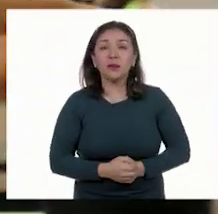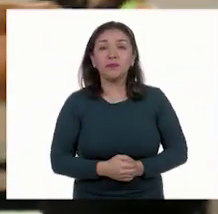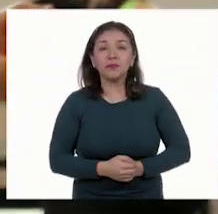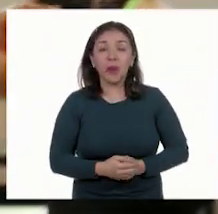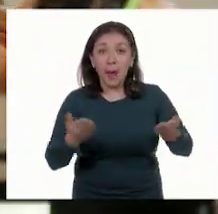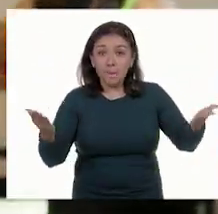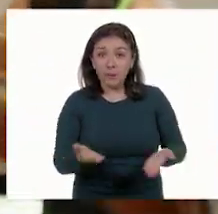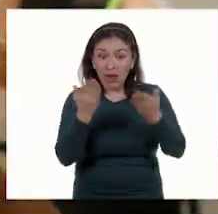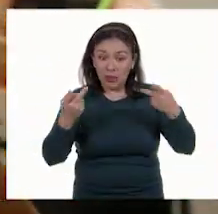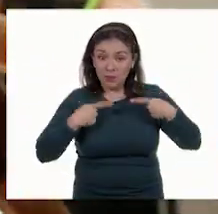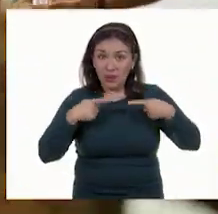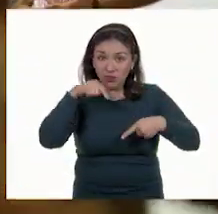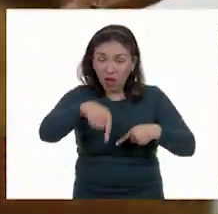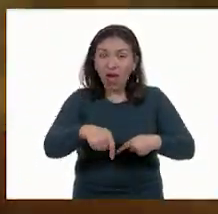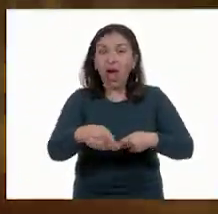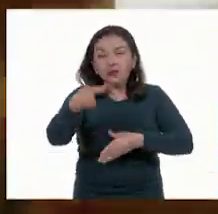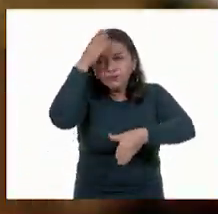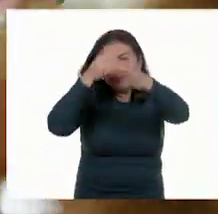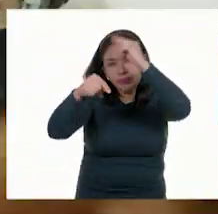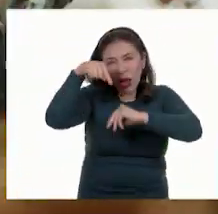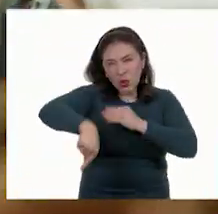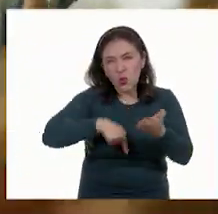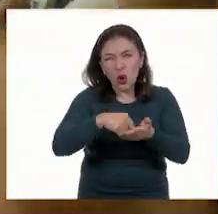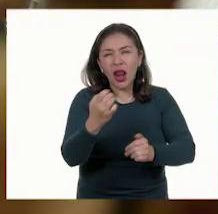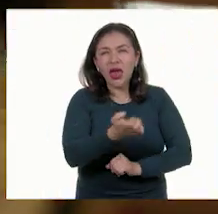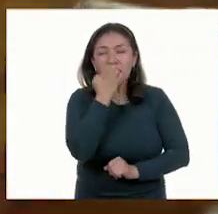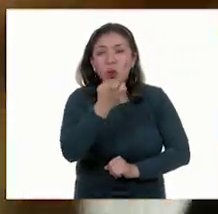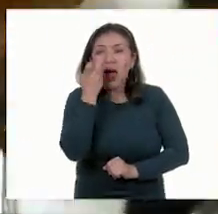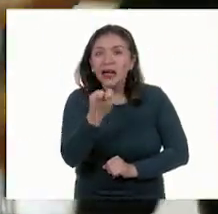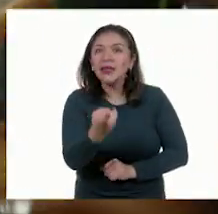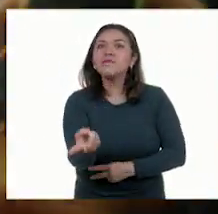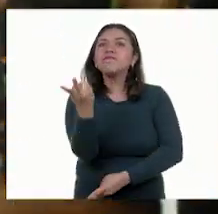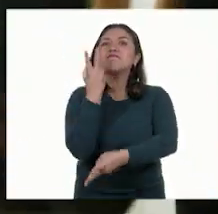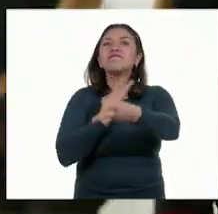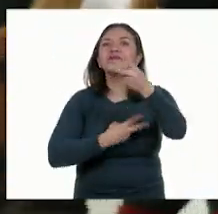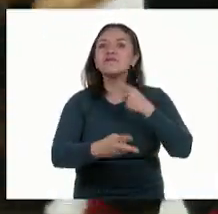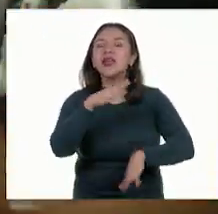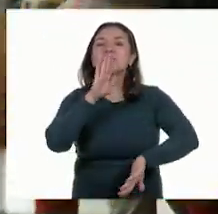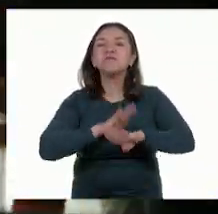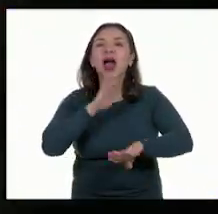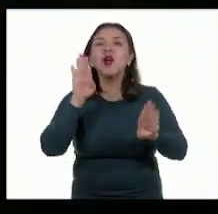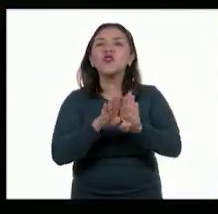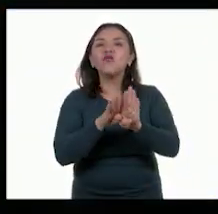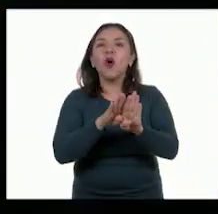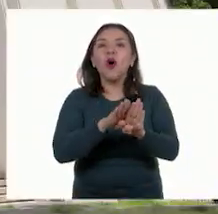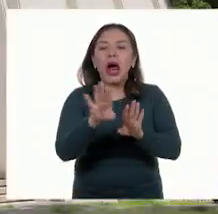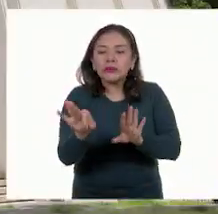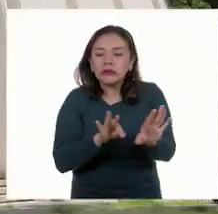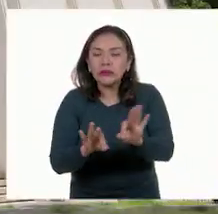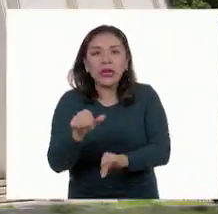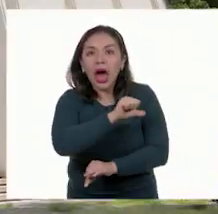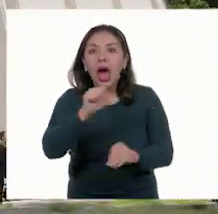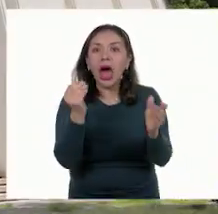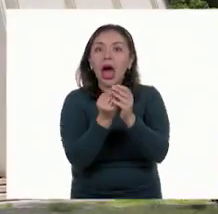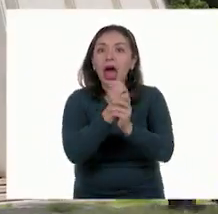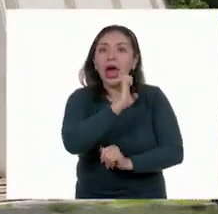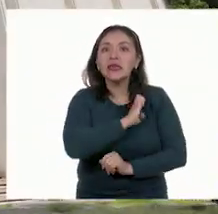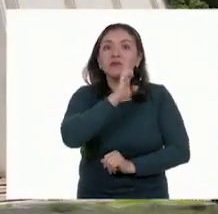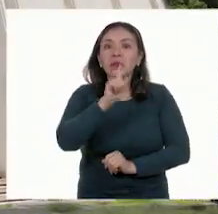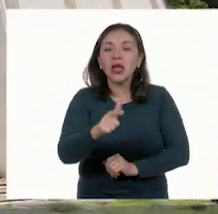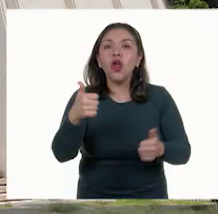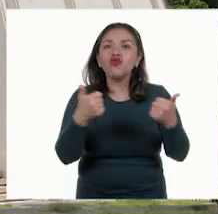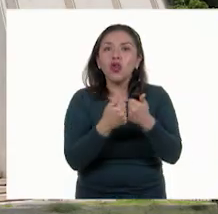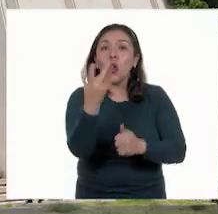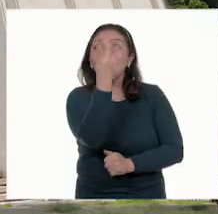Ballet Folclórico de México se forman en esta escuela. Esa es una fuente de reclutamiento. Tenemos una escuela con